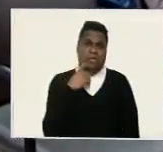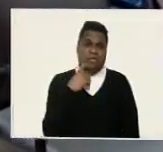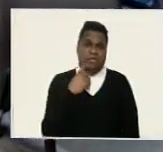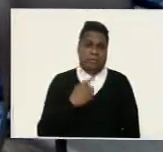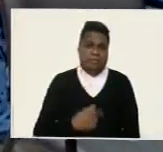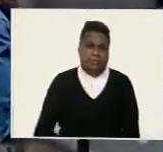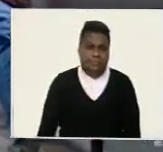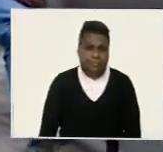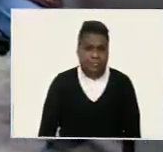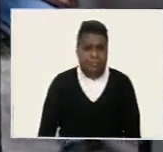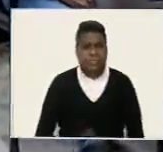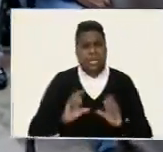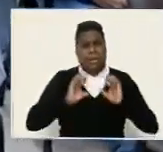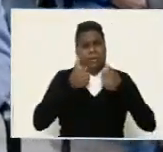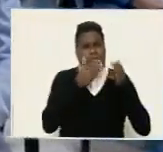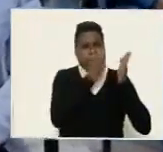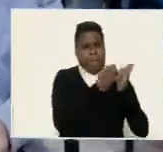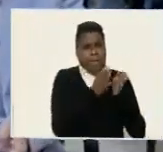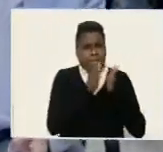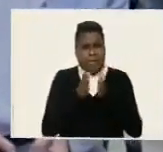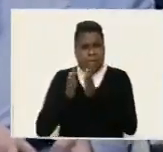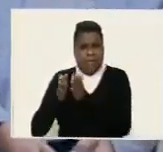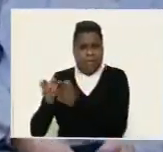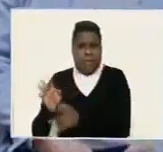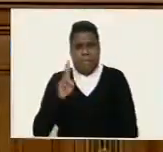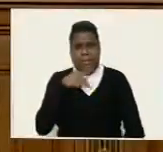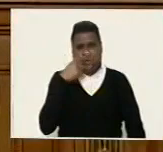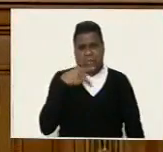que fue el que comenzó a organizar políticamente